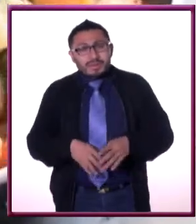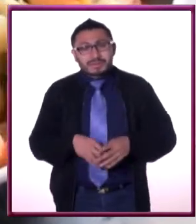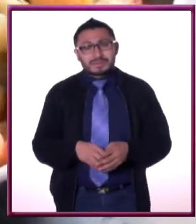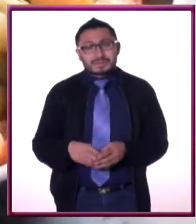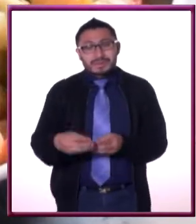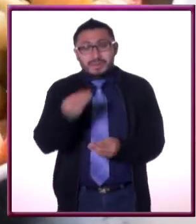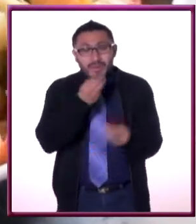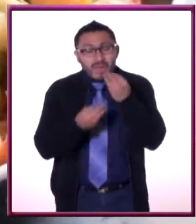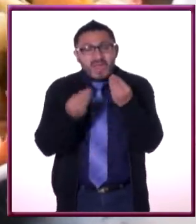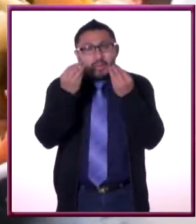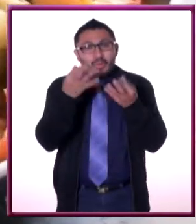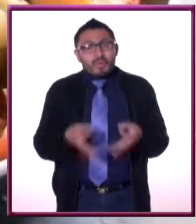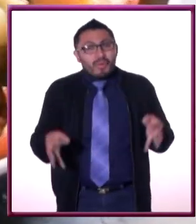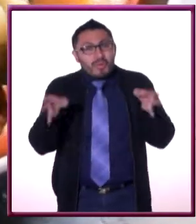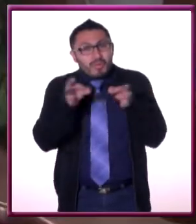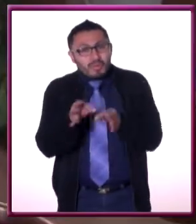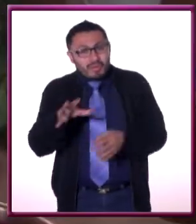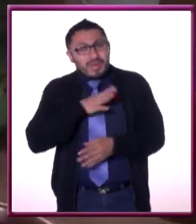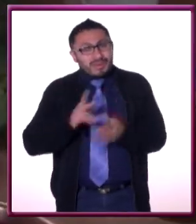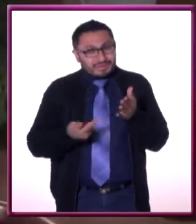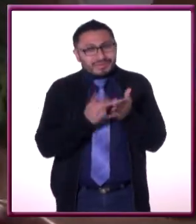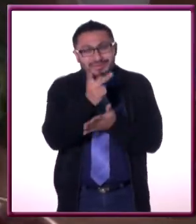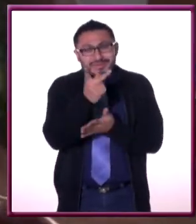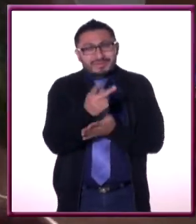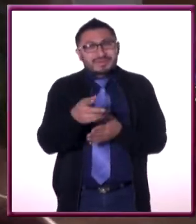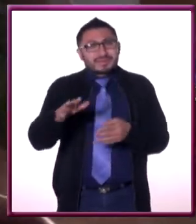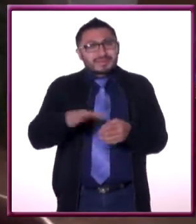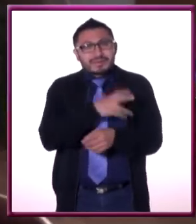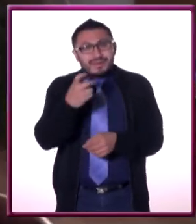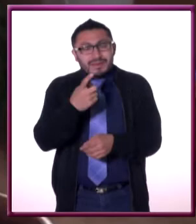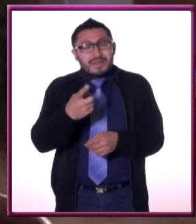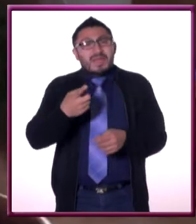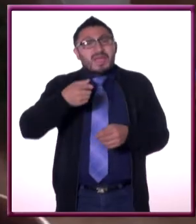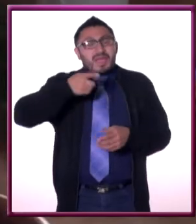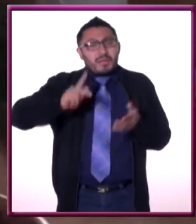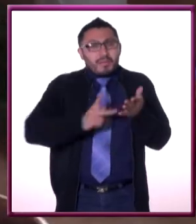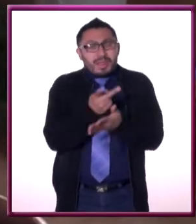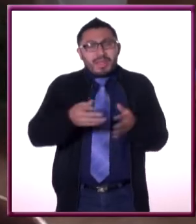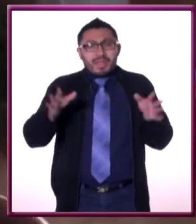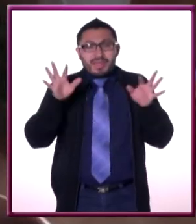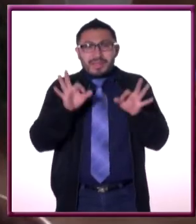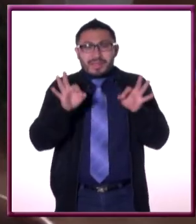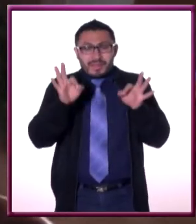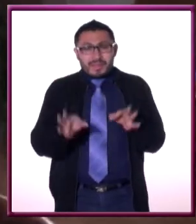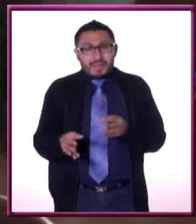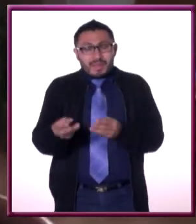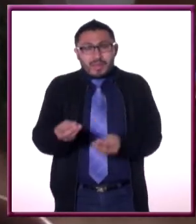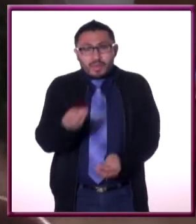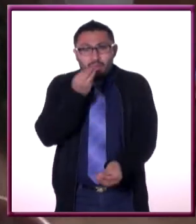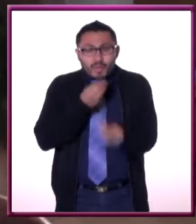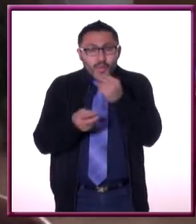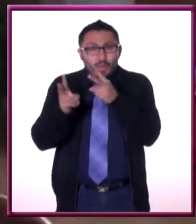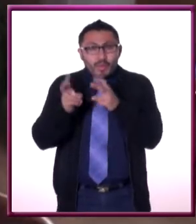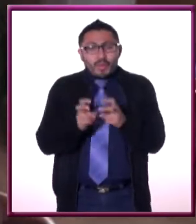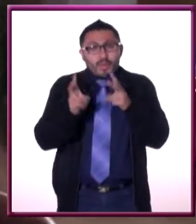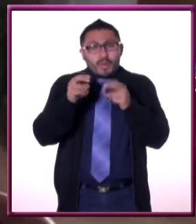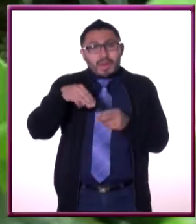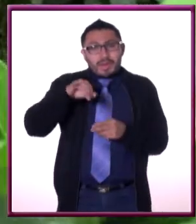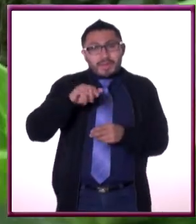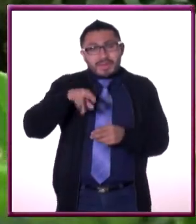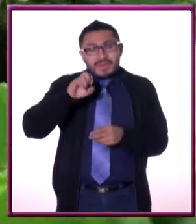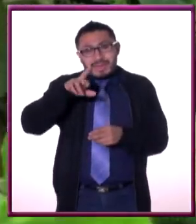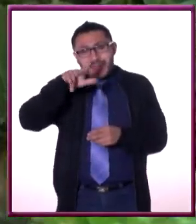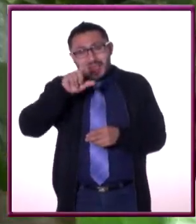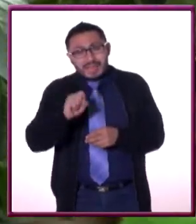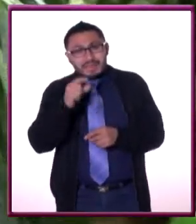valor nutrimental muy importante que tienen estas plantas, por ser plantas frescas que nos están aportando vitaminas, minerales y bueno, ahorita